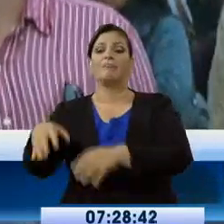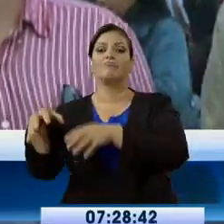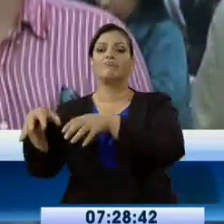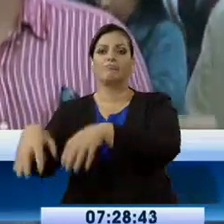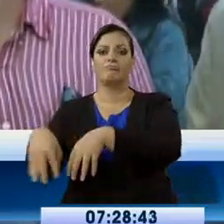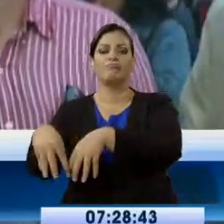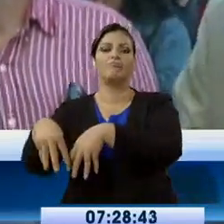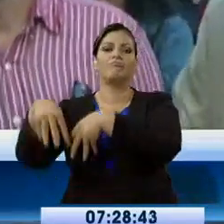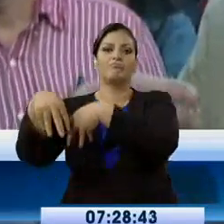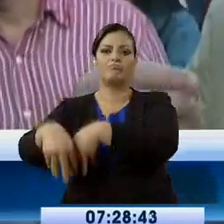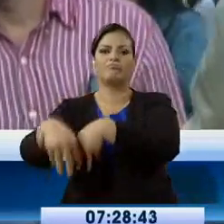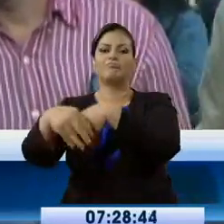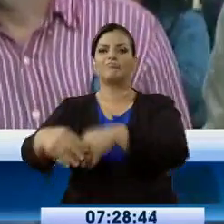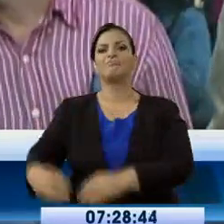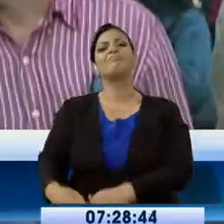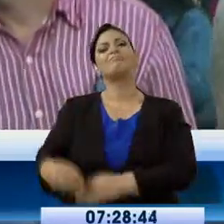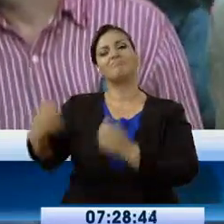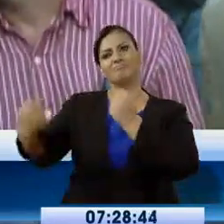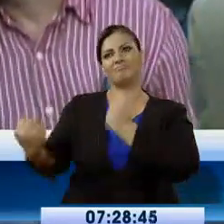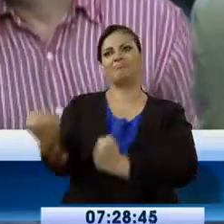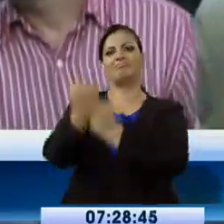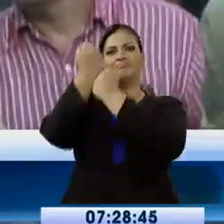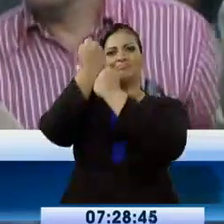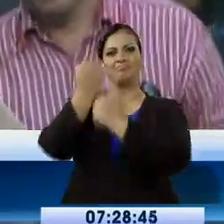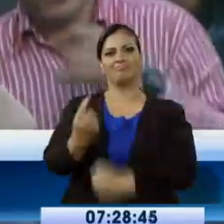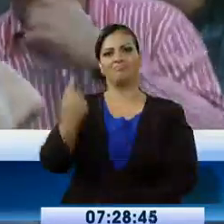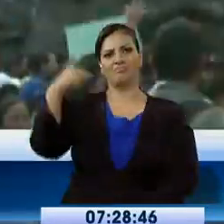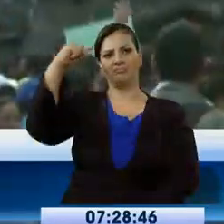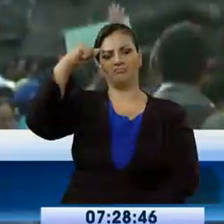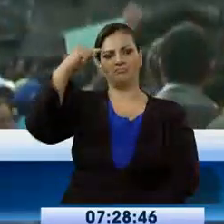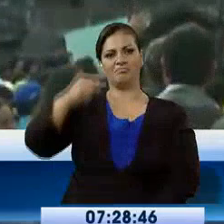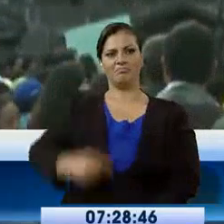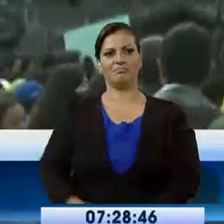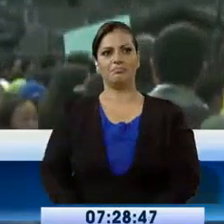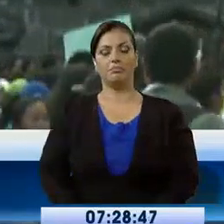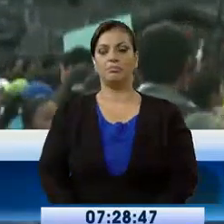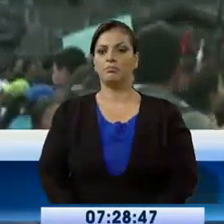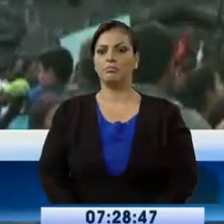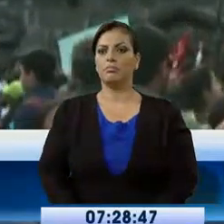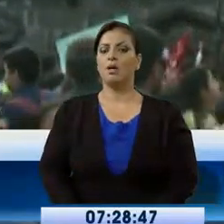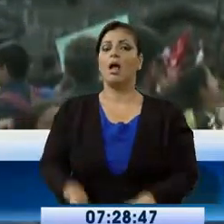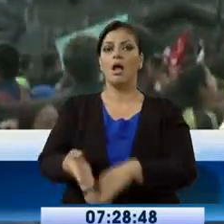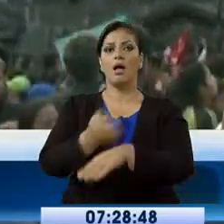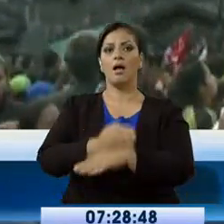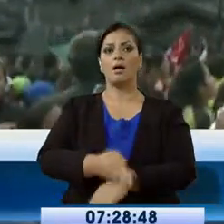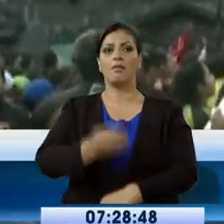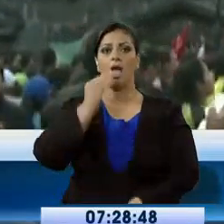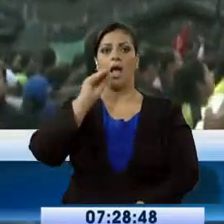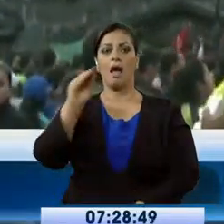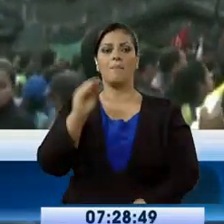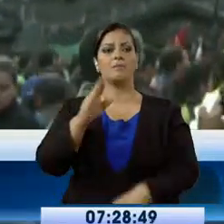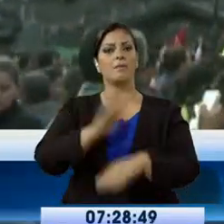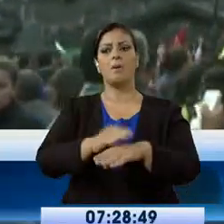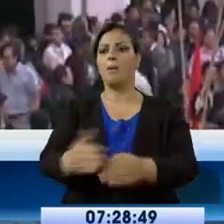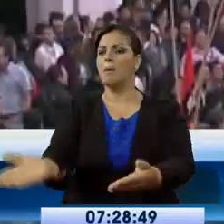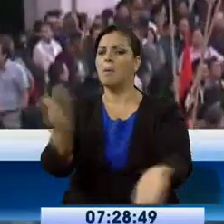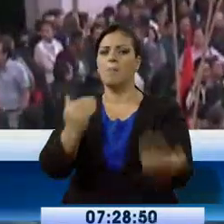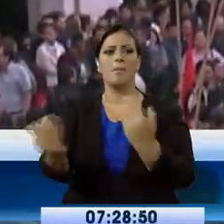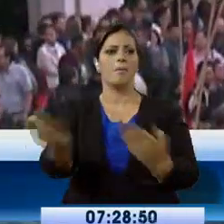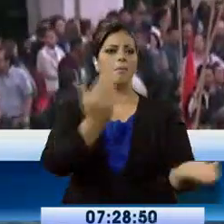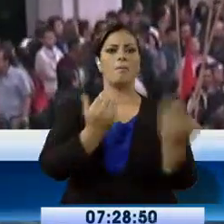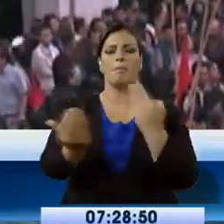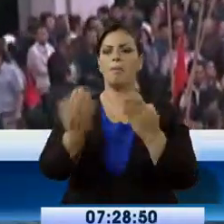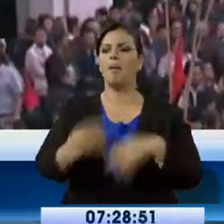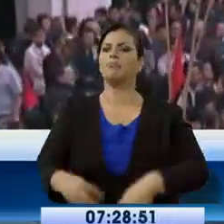han recibido bienestar por parte del gobierno de la Revolución Ciudadana. Una convocatoria para manifestar su apoyo dentro del denominado Festival de la